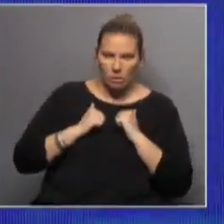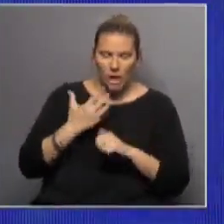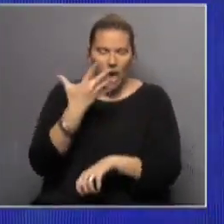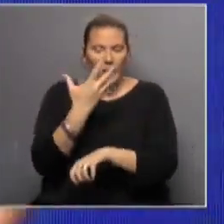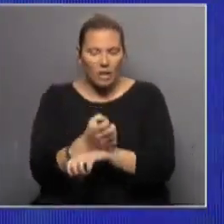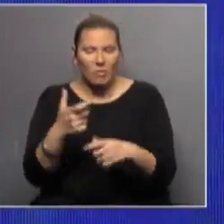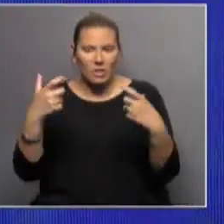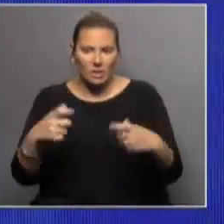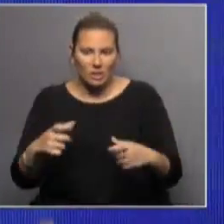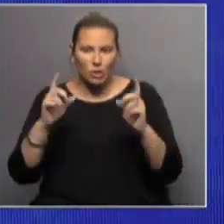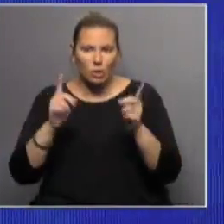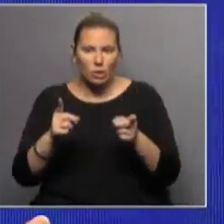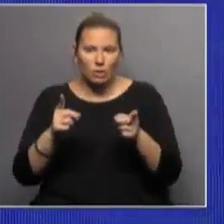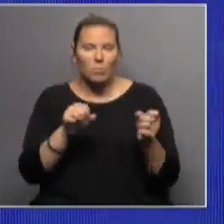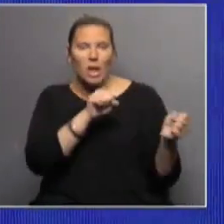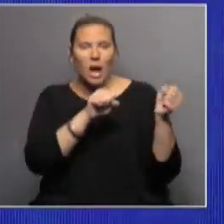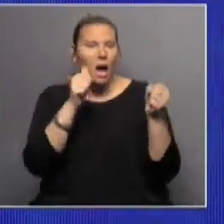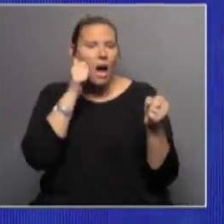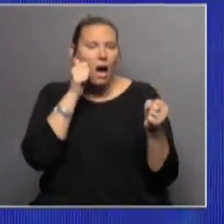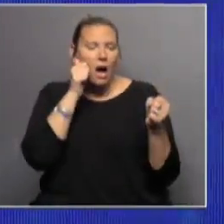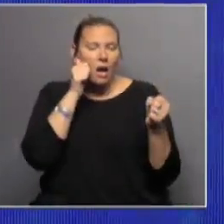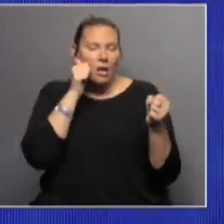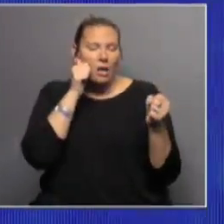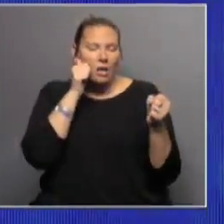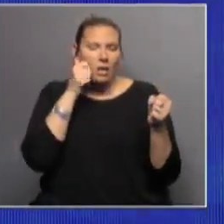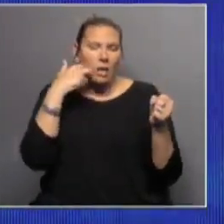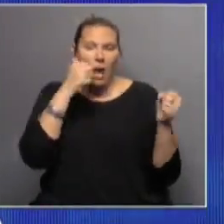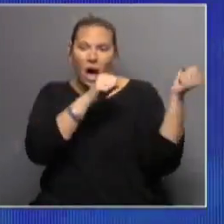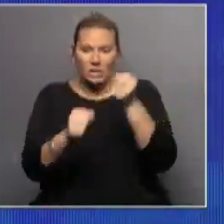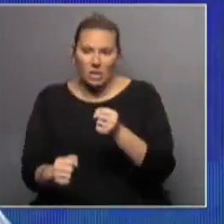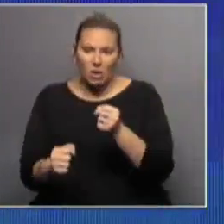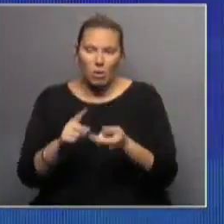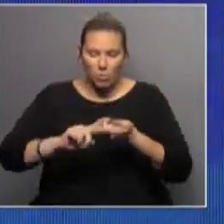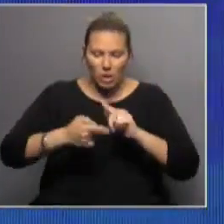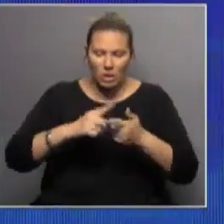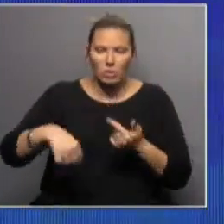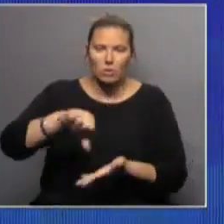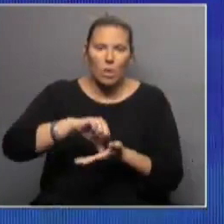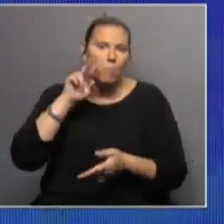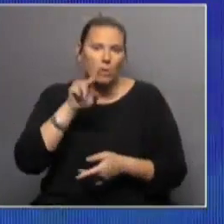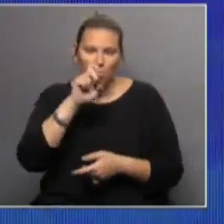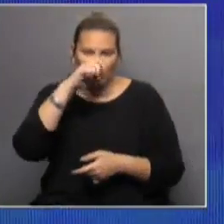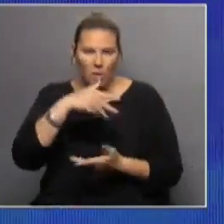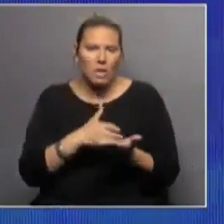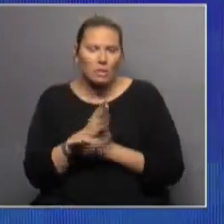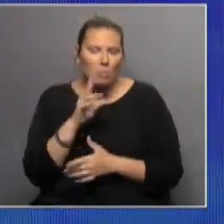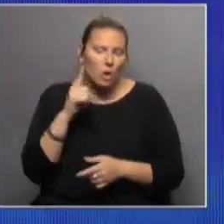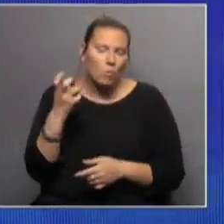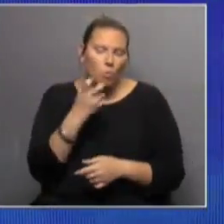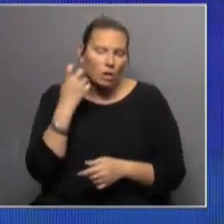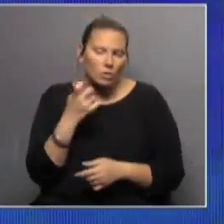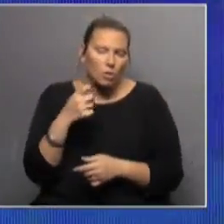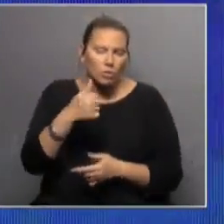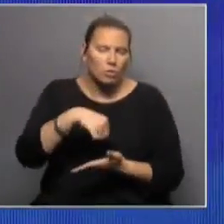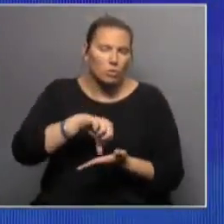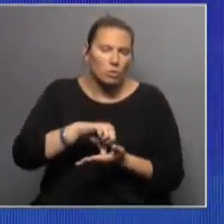sus discos y hacen sus asados. Cuando, como vínculo con la ciudad, en esto de mirar Montevideo siempre con un ojo en la ciudad, dijimos, bueno, a ver,